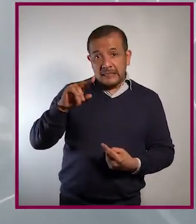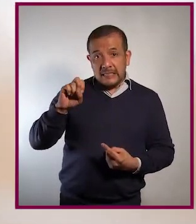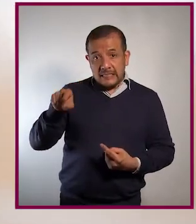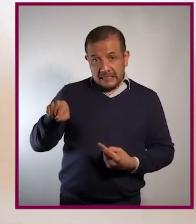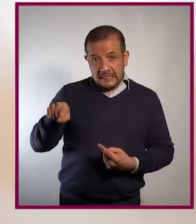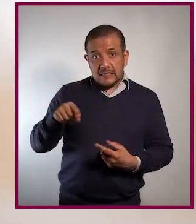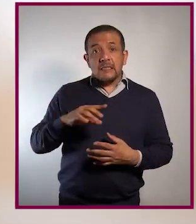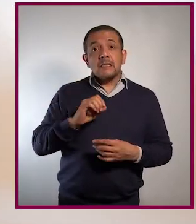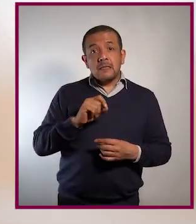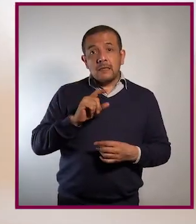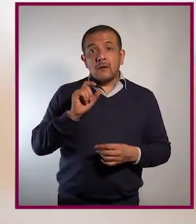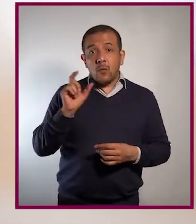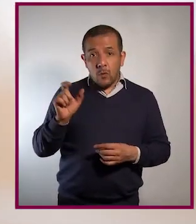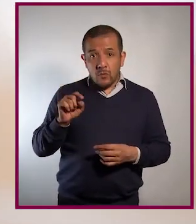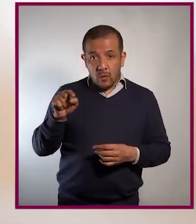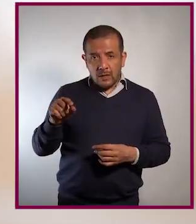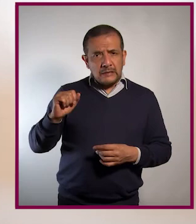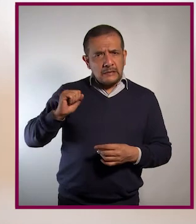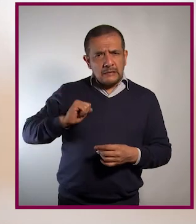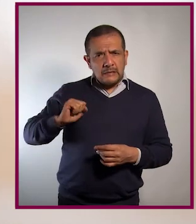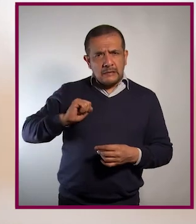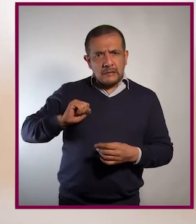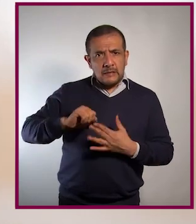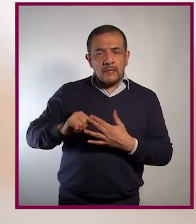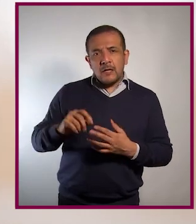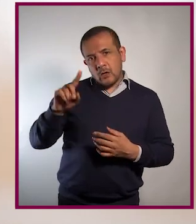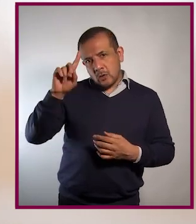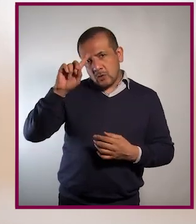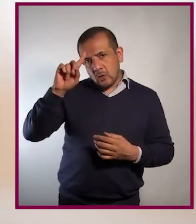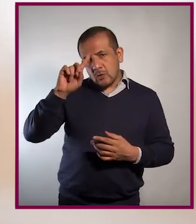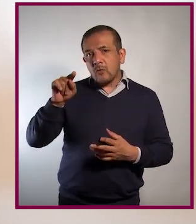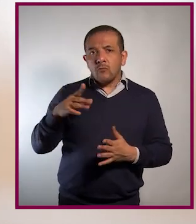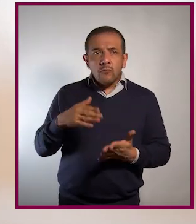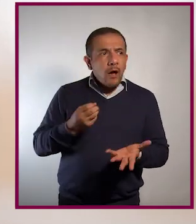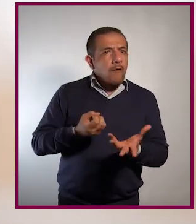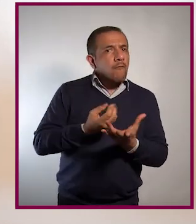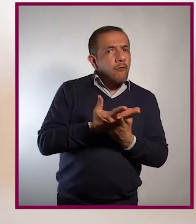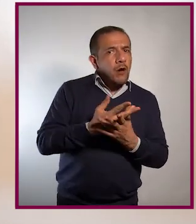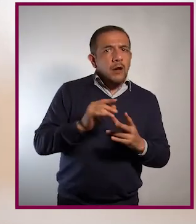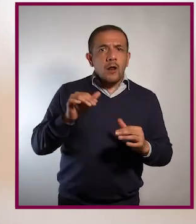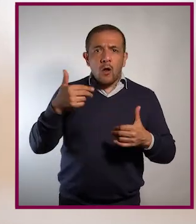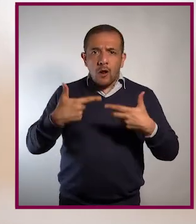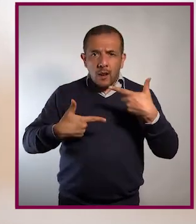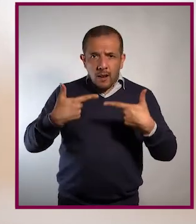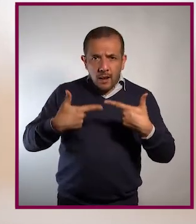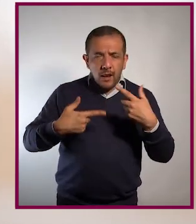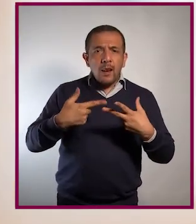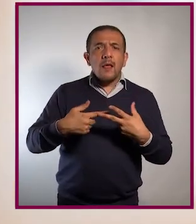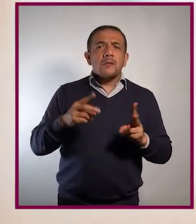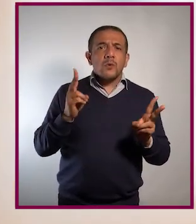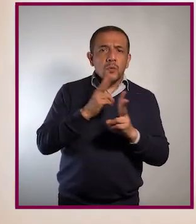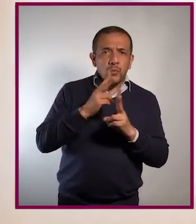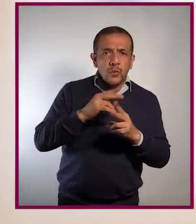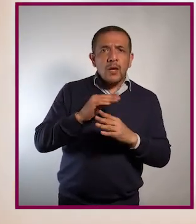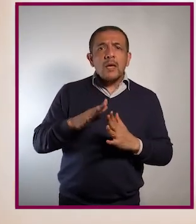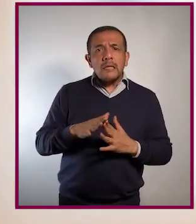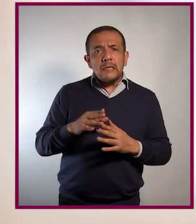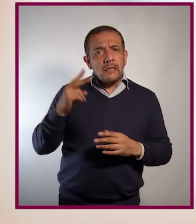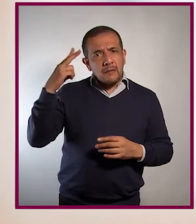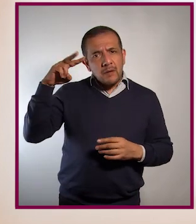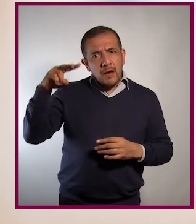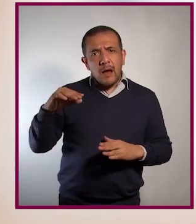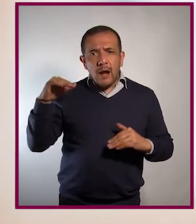tisis. Para su tratamiento, durante siglos se recomendó el aire fresco, leche y viajes al